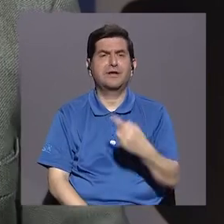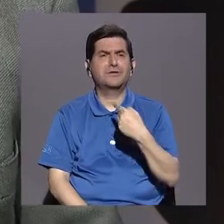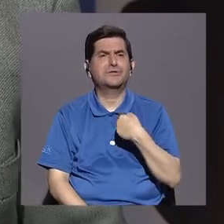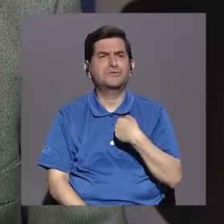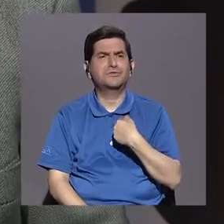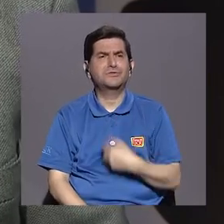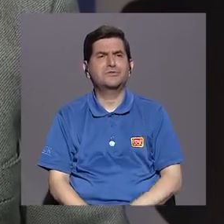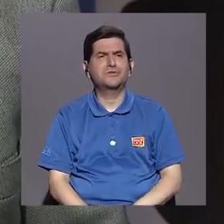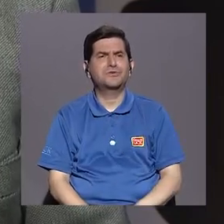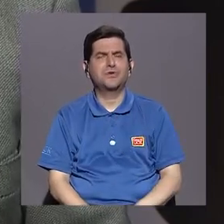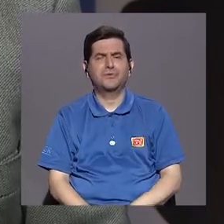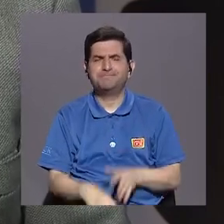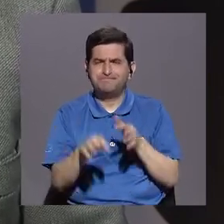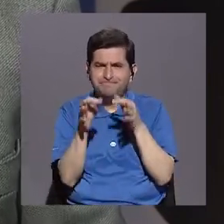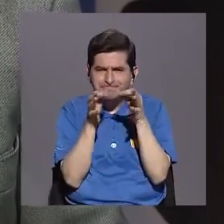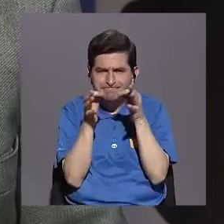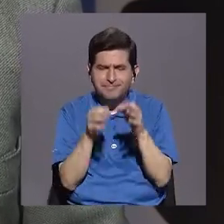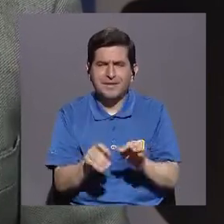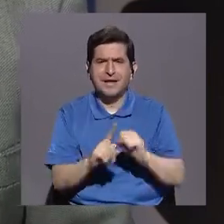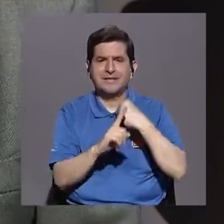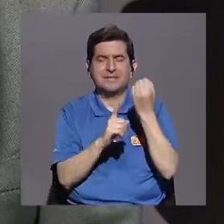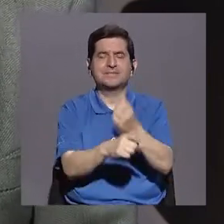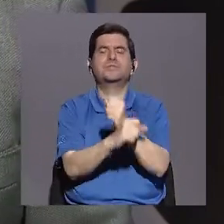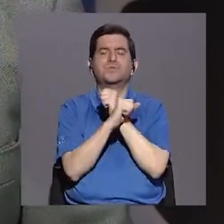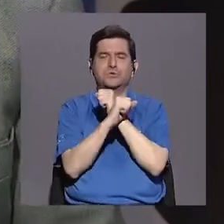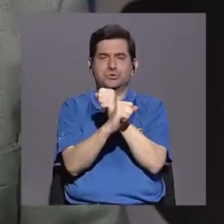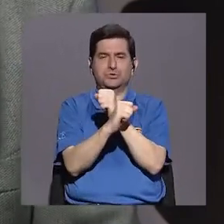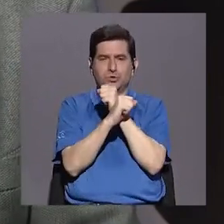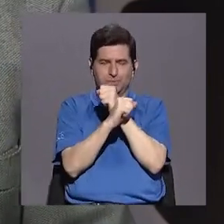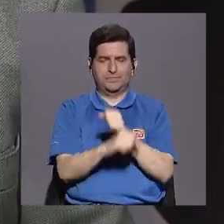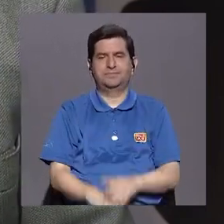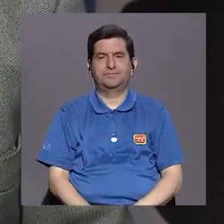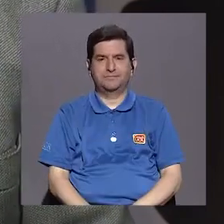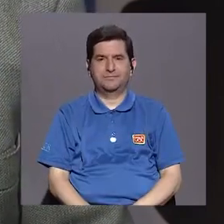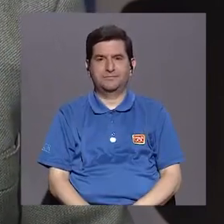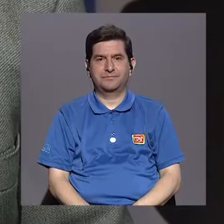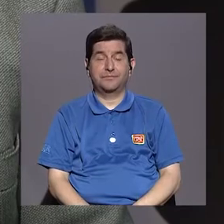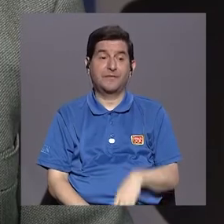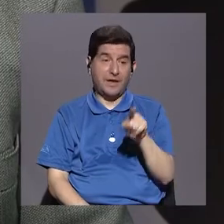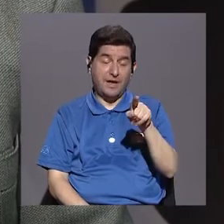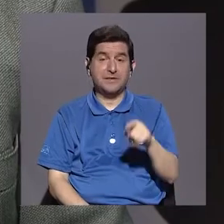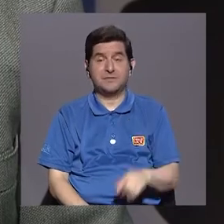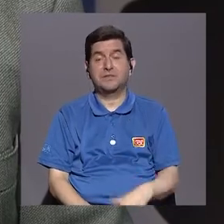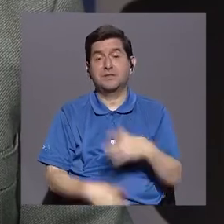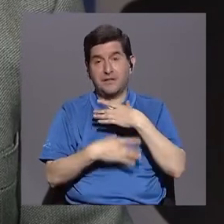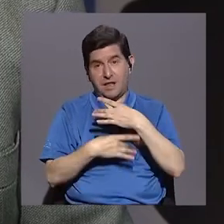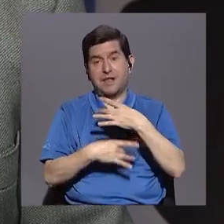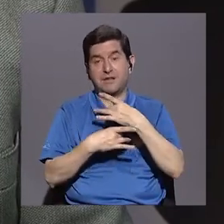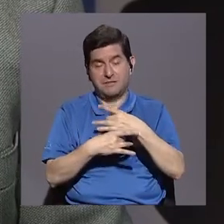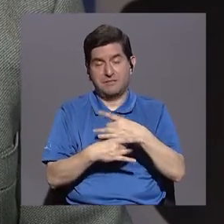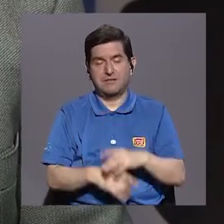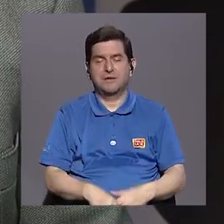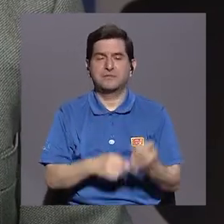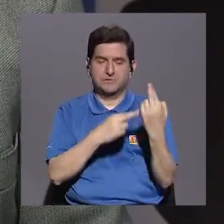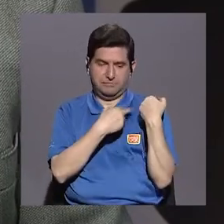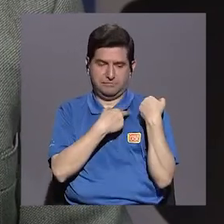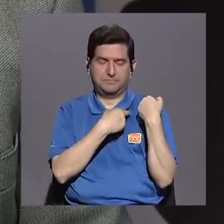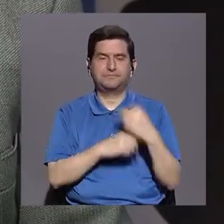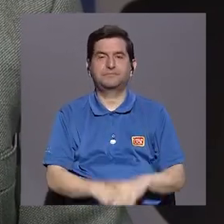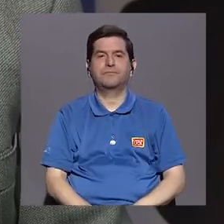una referencia a asuntos de seguridad porque eso es lo que le acosa y vi le toca y yo les decía